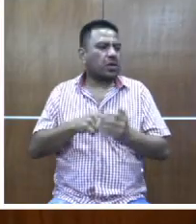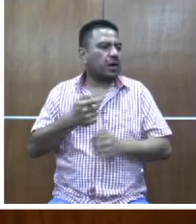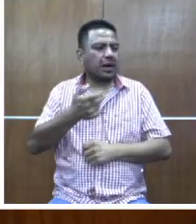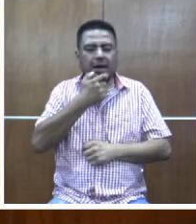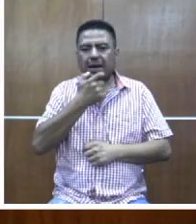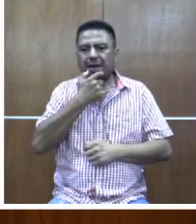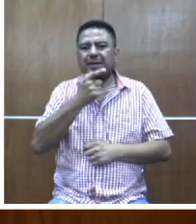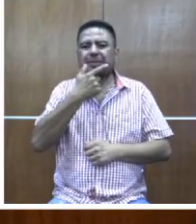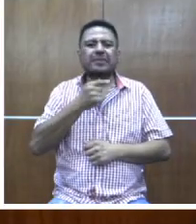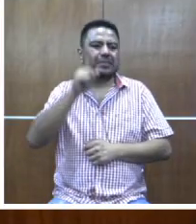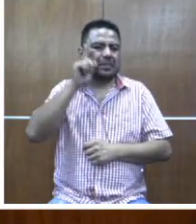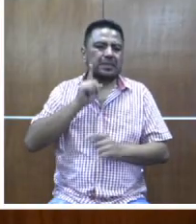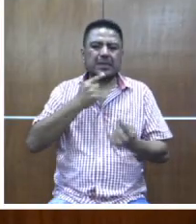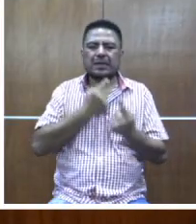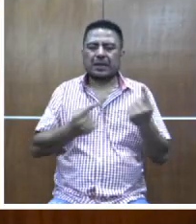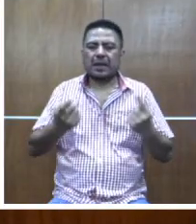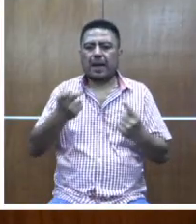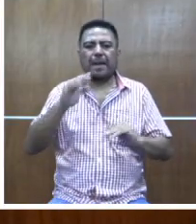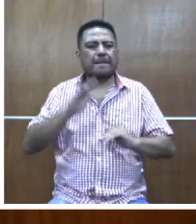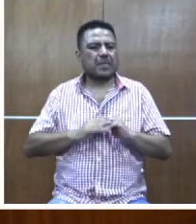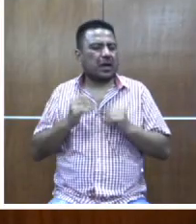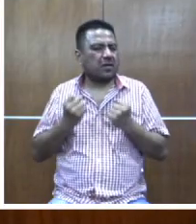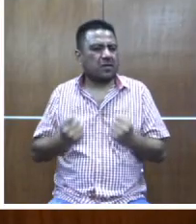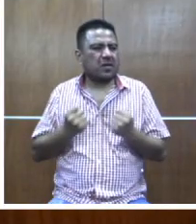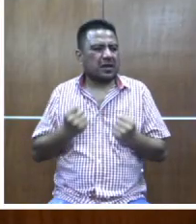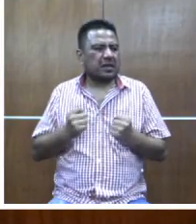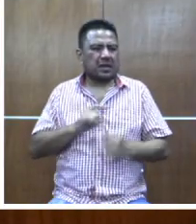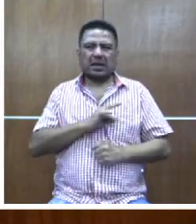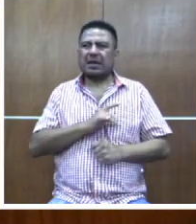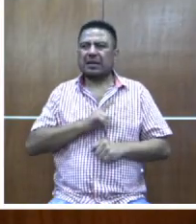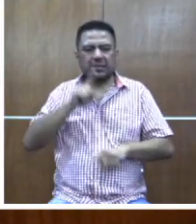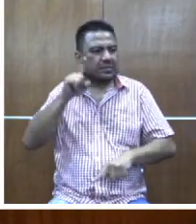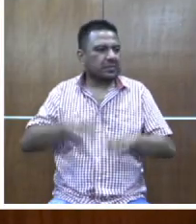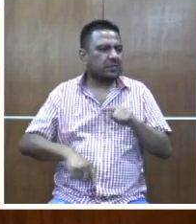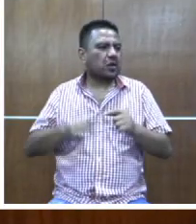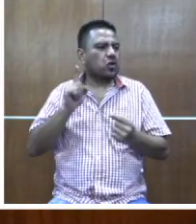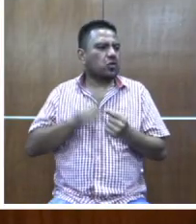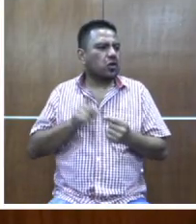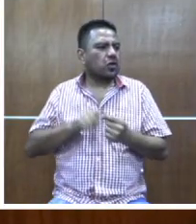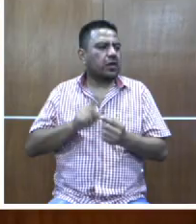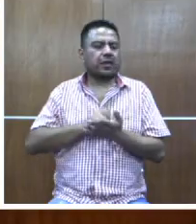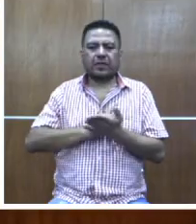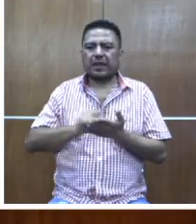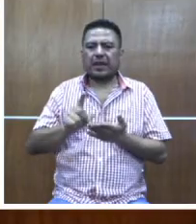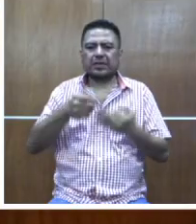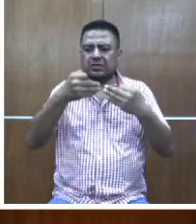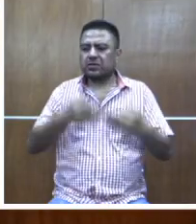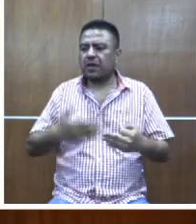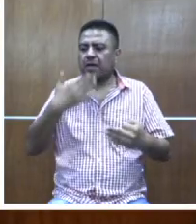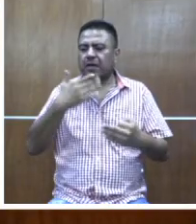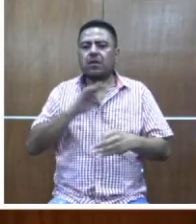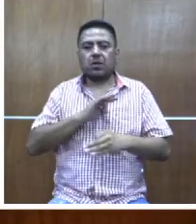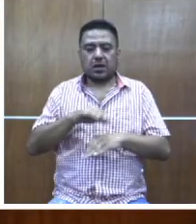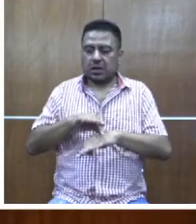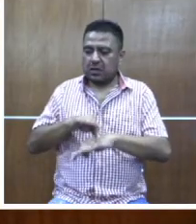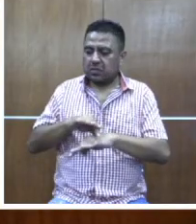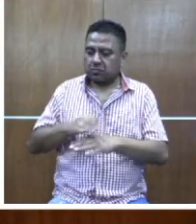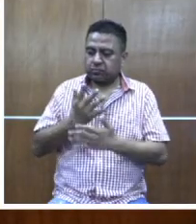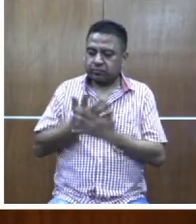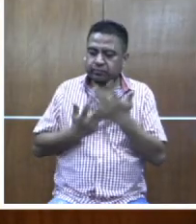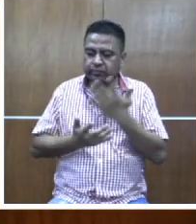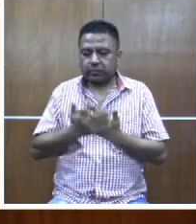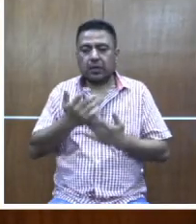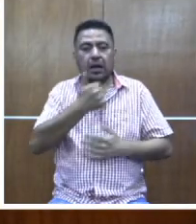de las niñas y niños sea más fuerte que el eco del miedo, donde el derecho a la dignidad sea tangible y